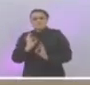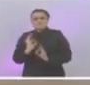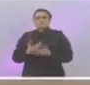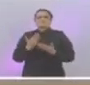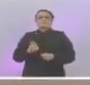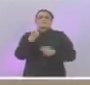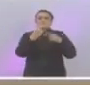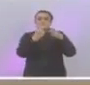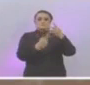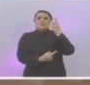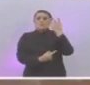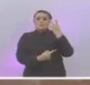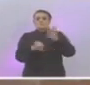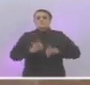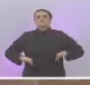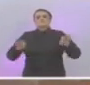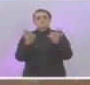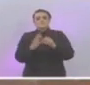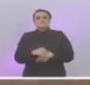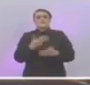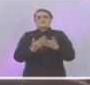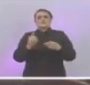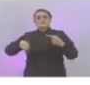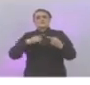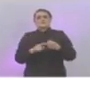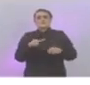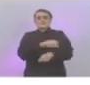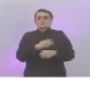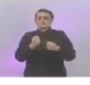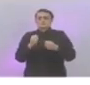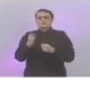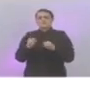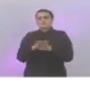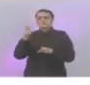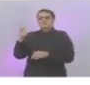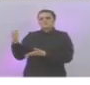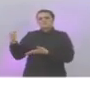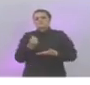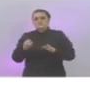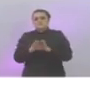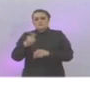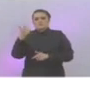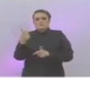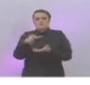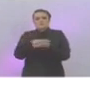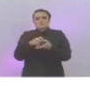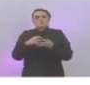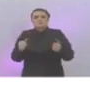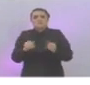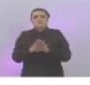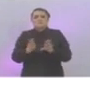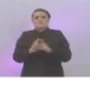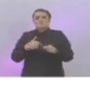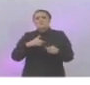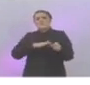de 4 principios rectores: el fortalecimiento de los ingresos y el control del gasto de operación sobre la base